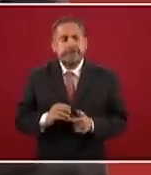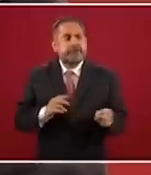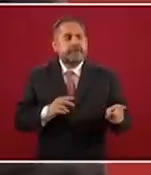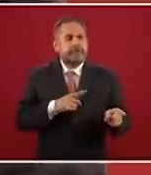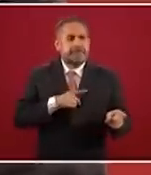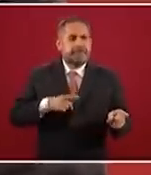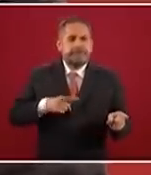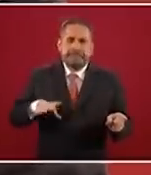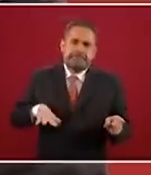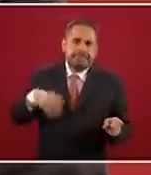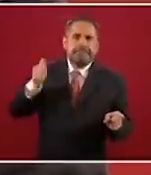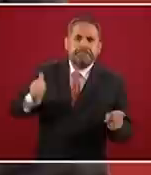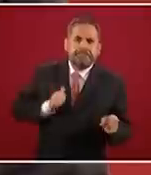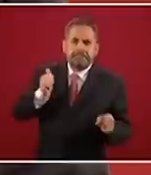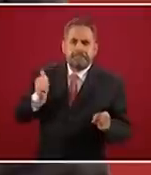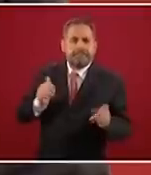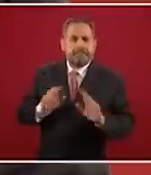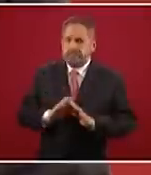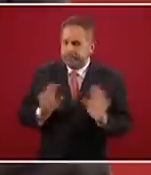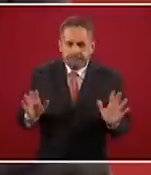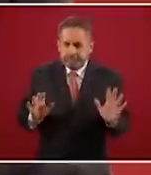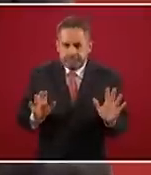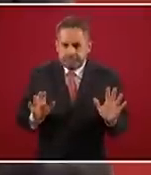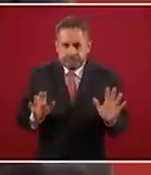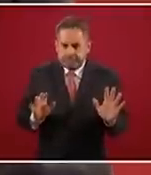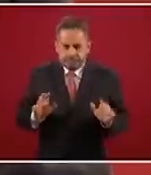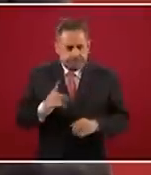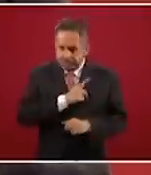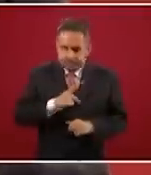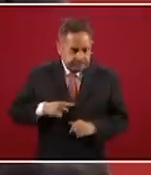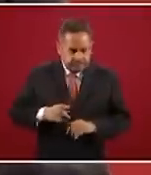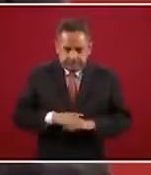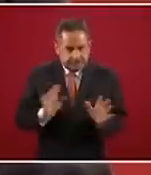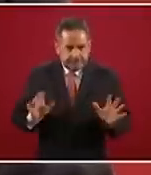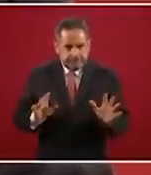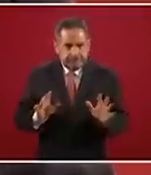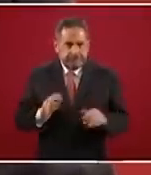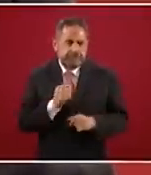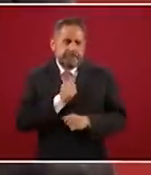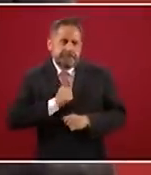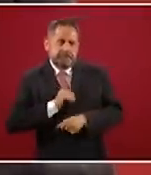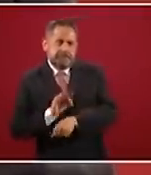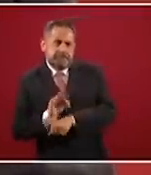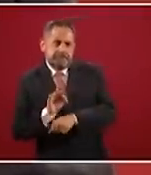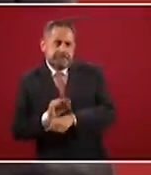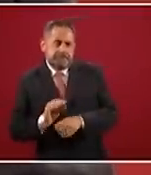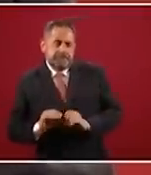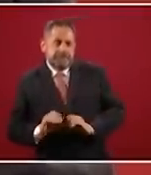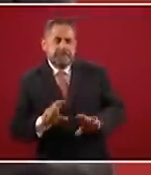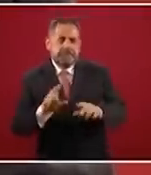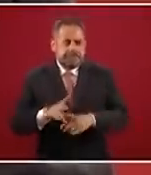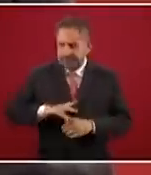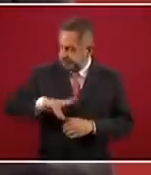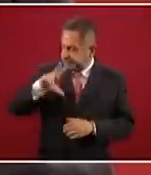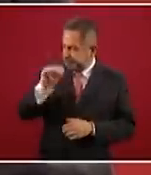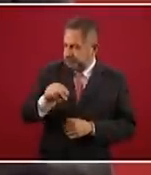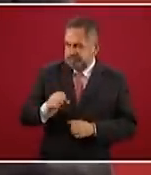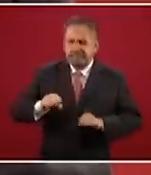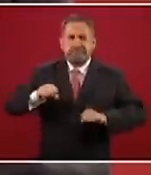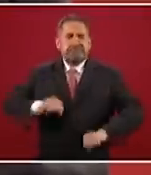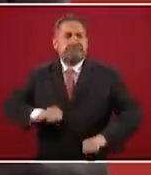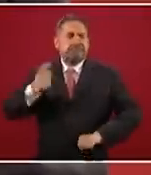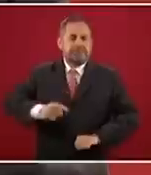abusos, que no haya influyentismo, prepotencia,